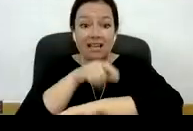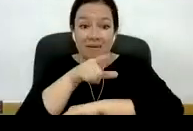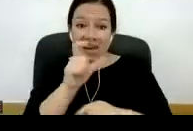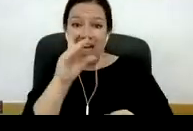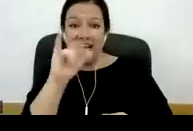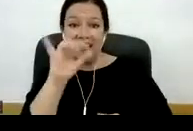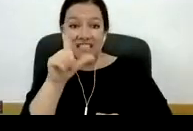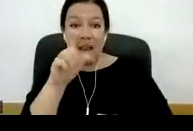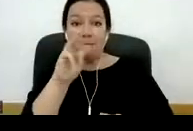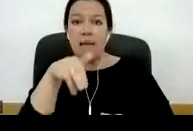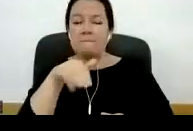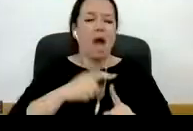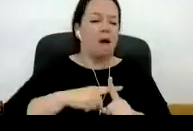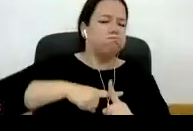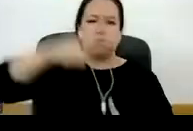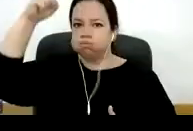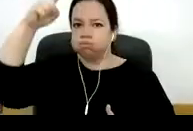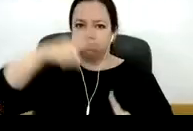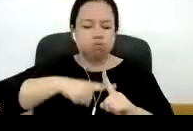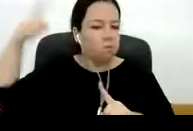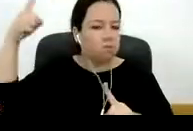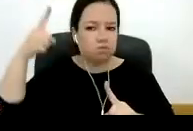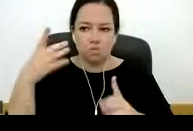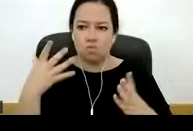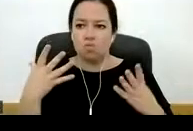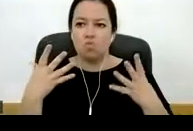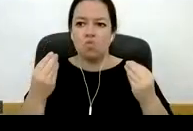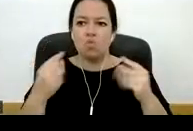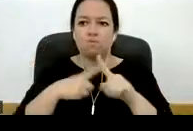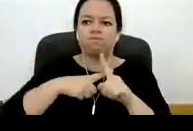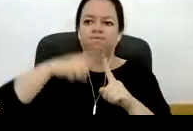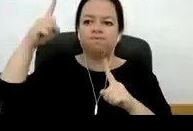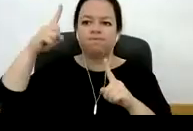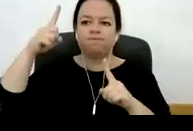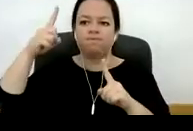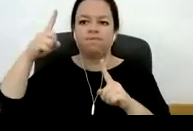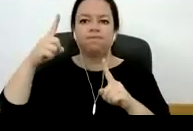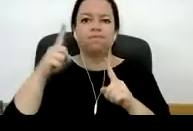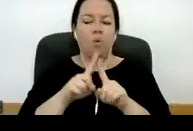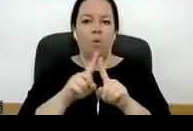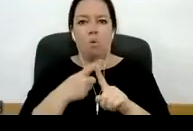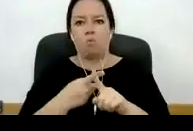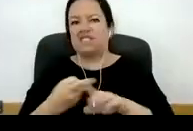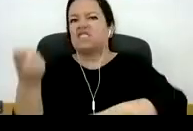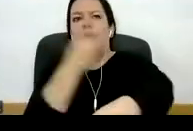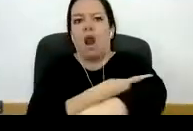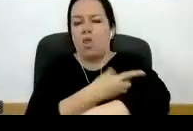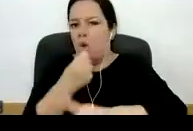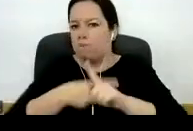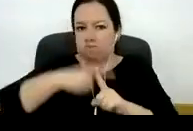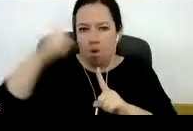se potencie, aumenten de manera no proporcional, de manera